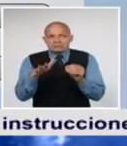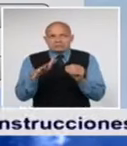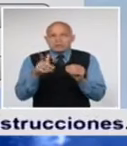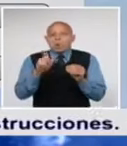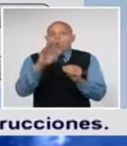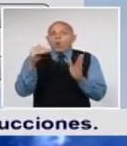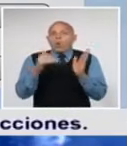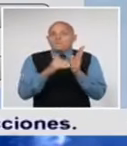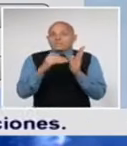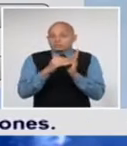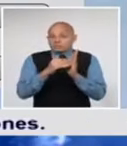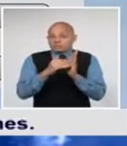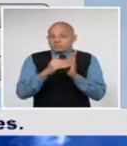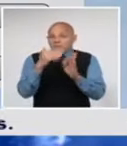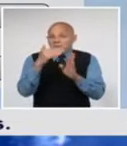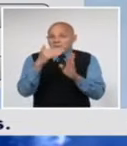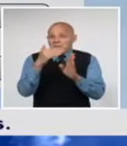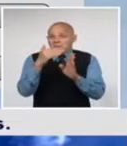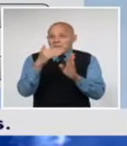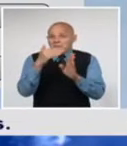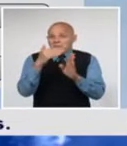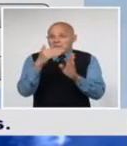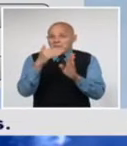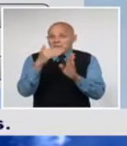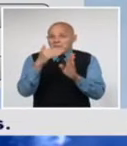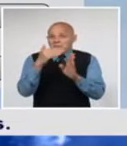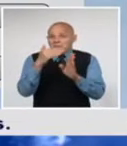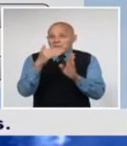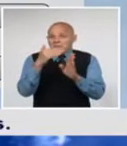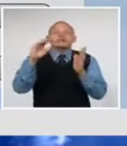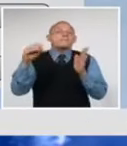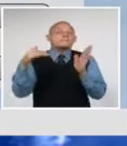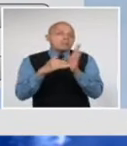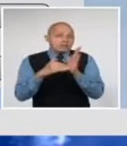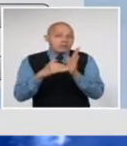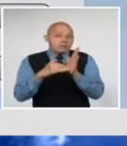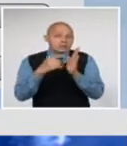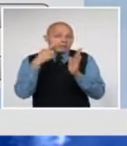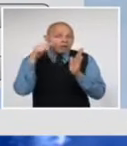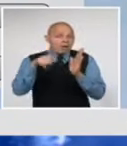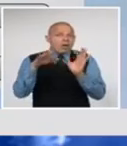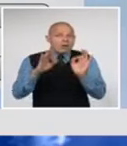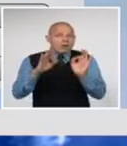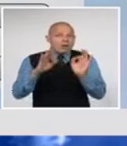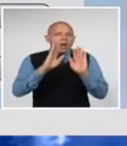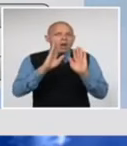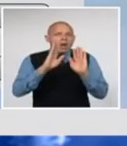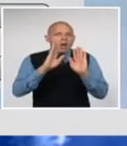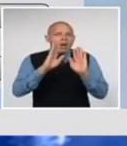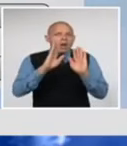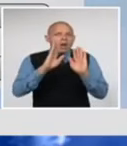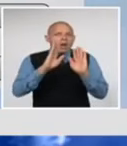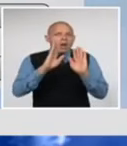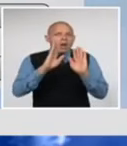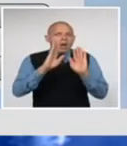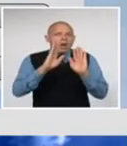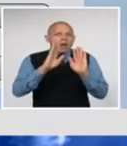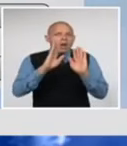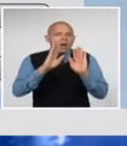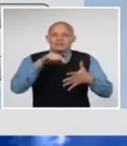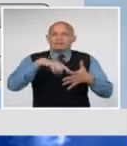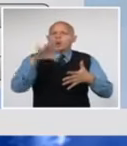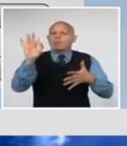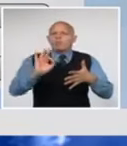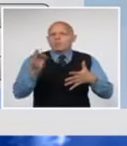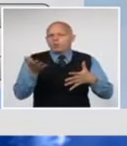1.529.611 casos que han perdido la vida en nuestra región, y eso hace que la letalidad de la región de las Américas pues sea